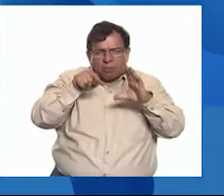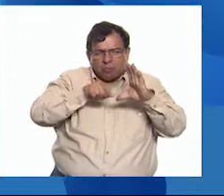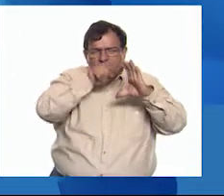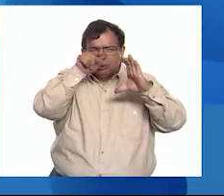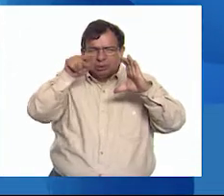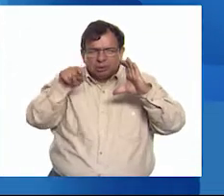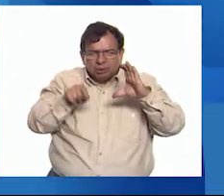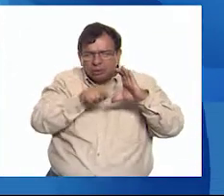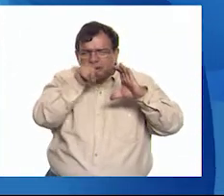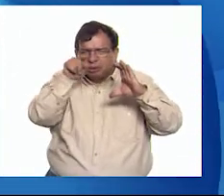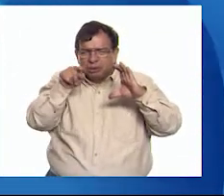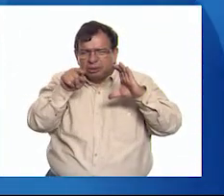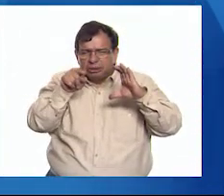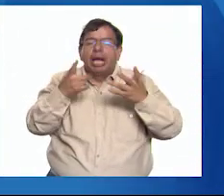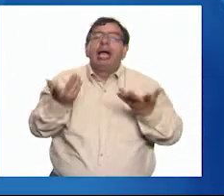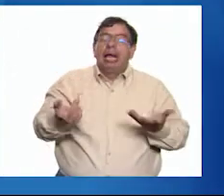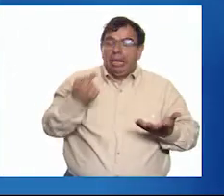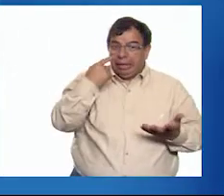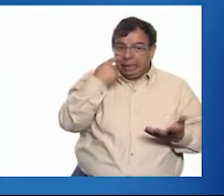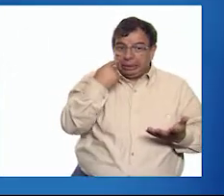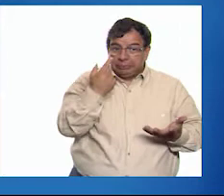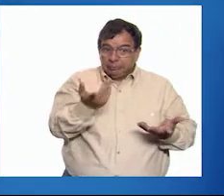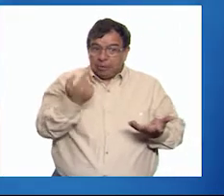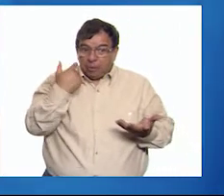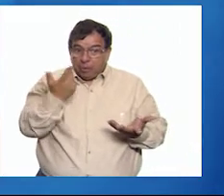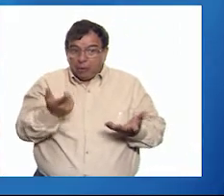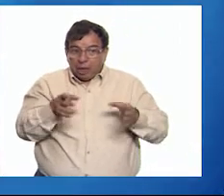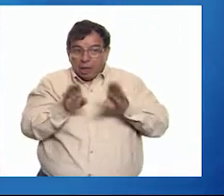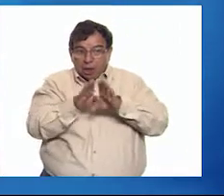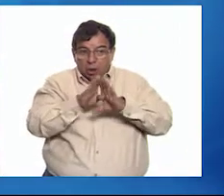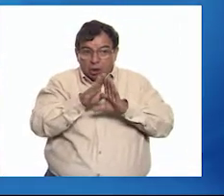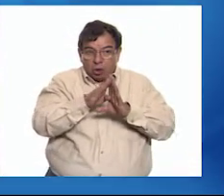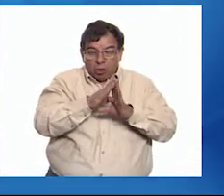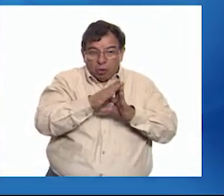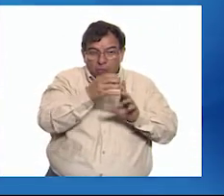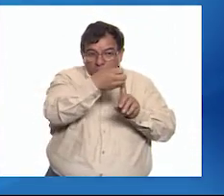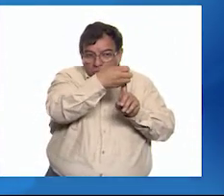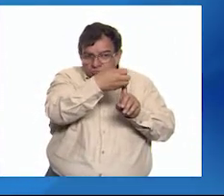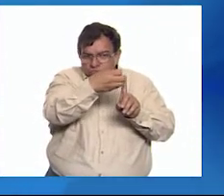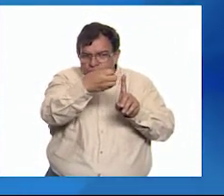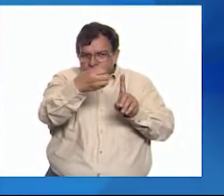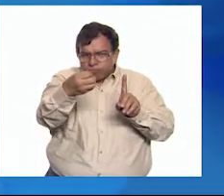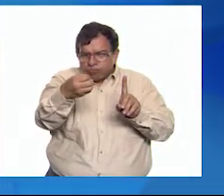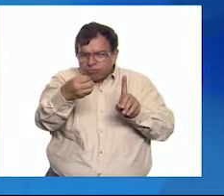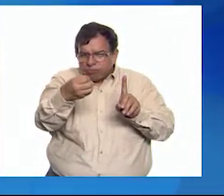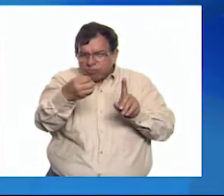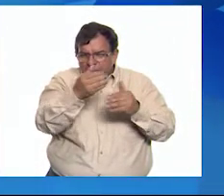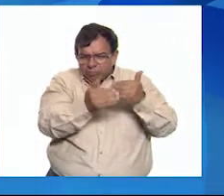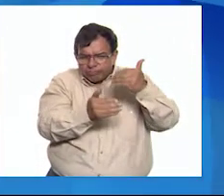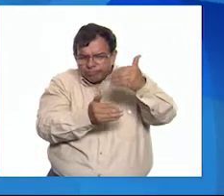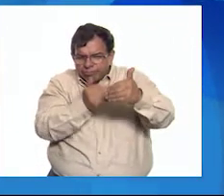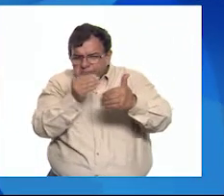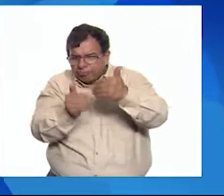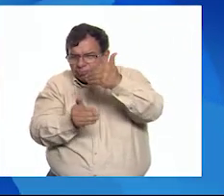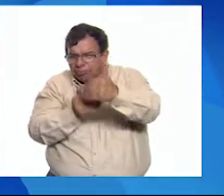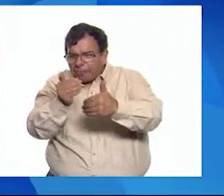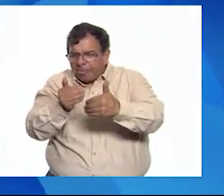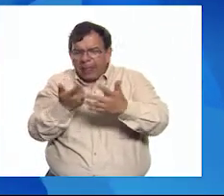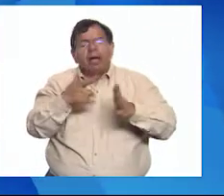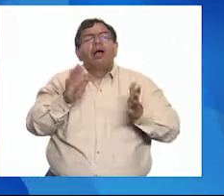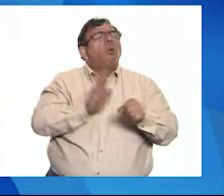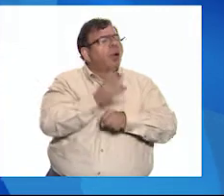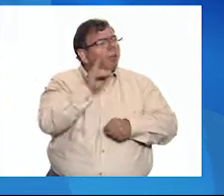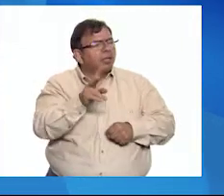círculos. En esta vamos a poder identificar también una secuencia. Fíjense bien qué secuencia. A ver, Pilar, ¿tú qué secuencia puedes aquí alcanzar? Aquí yo puedo